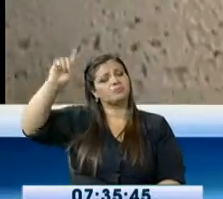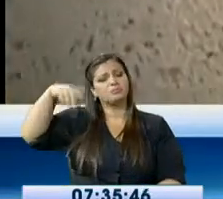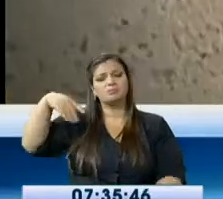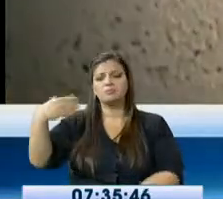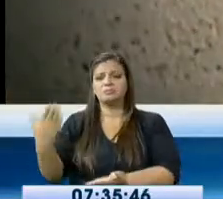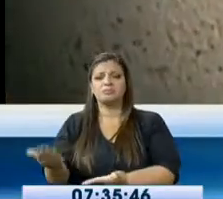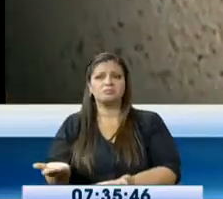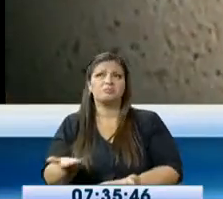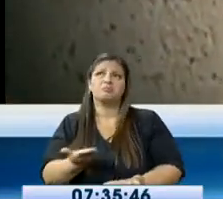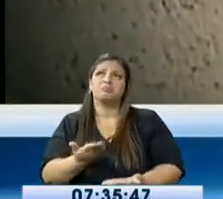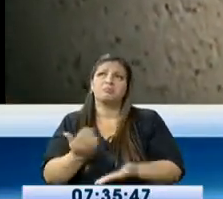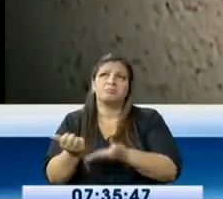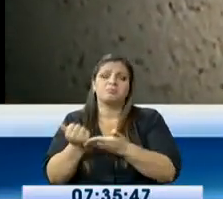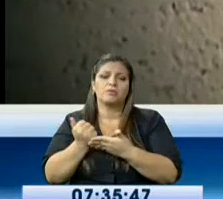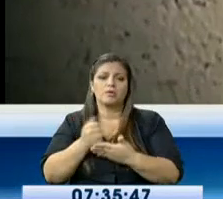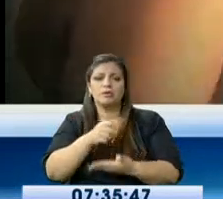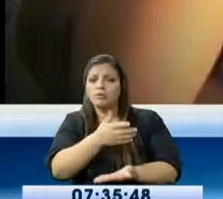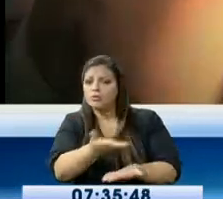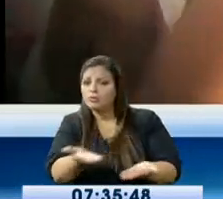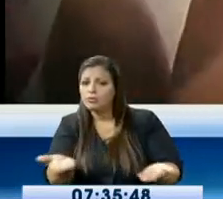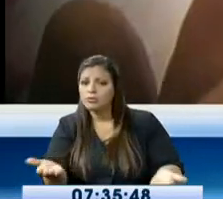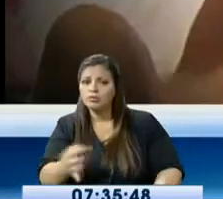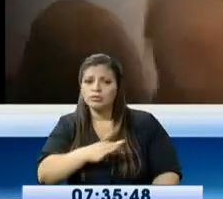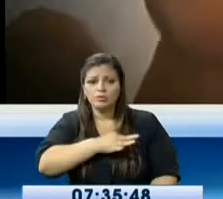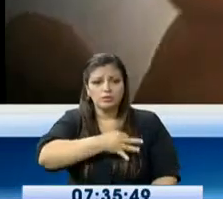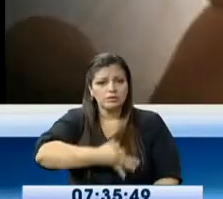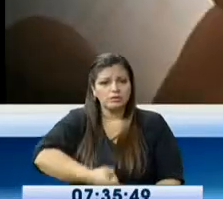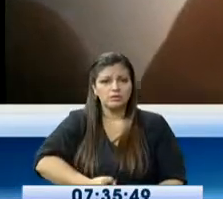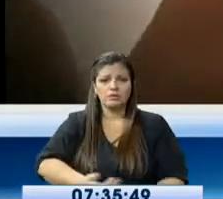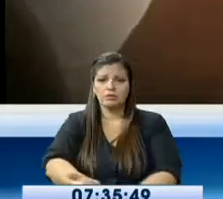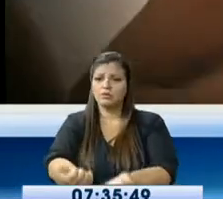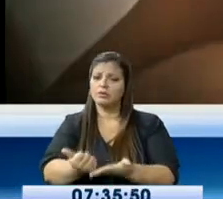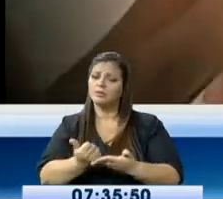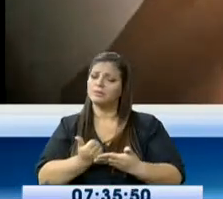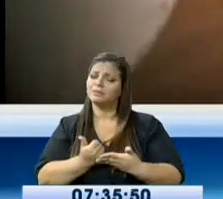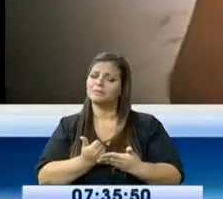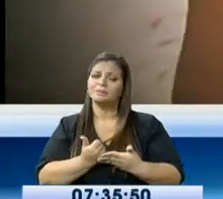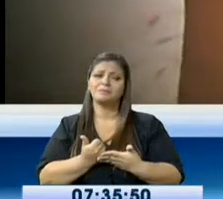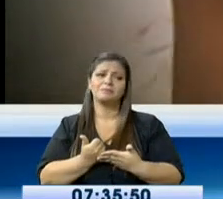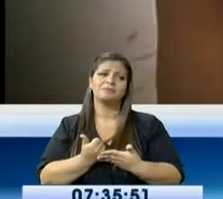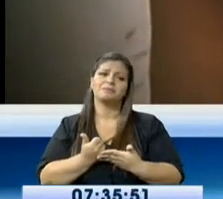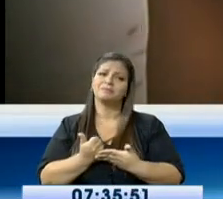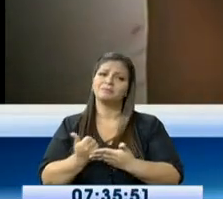ayudarme, que lo haga de corazón, que le nazca.